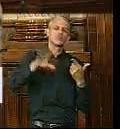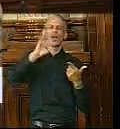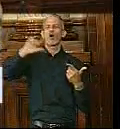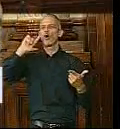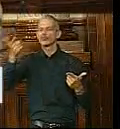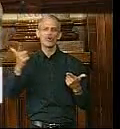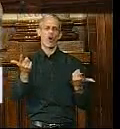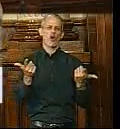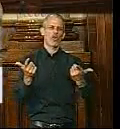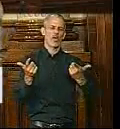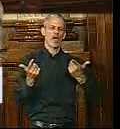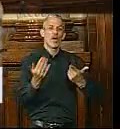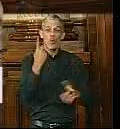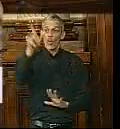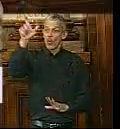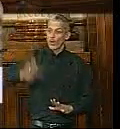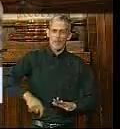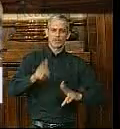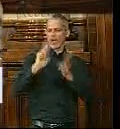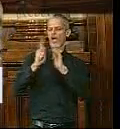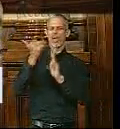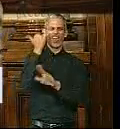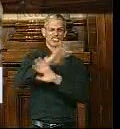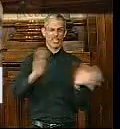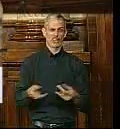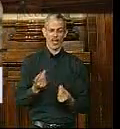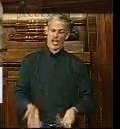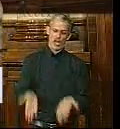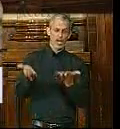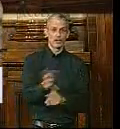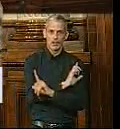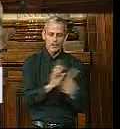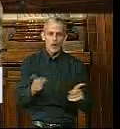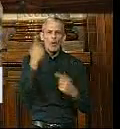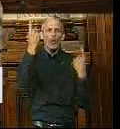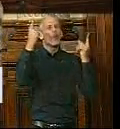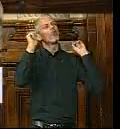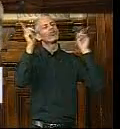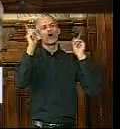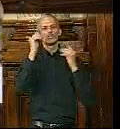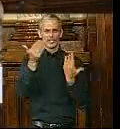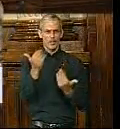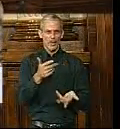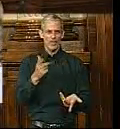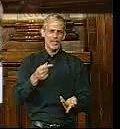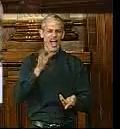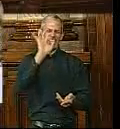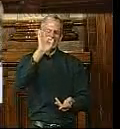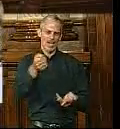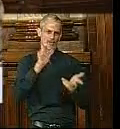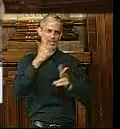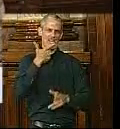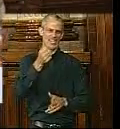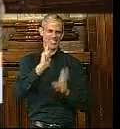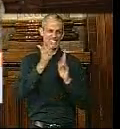no alcanza con una persona que traduzca la seña o que un docente o una docente sepa de lengua de señas,